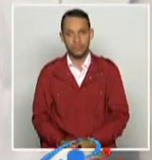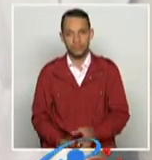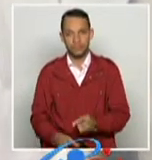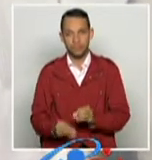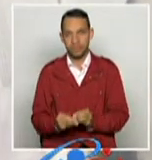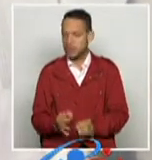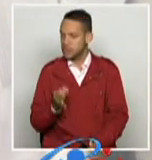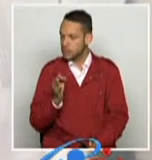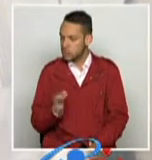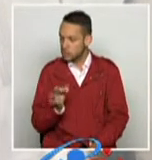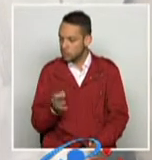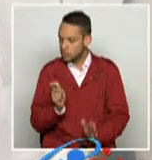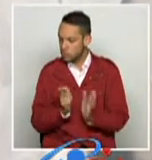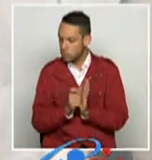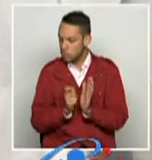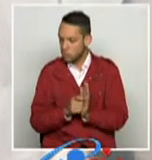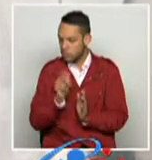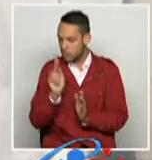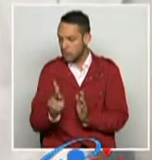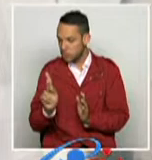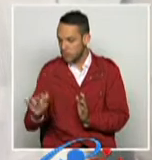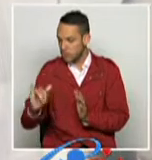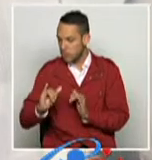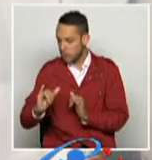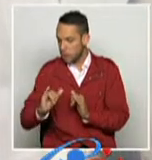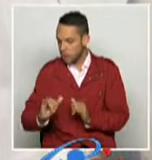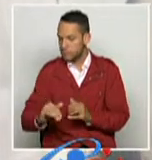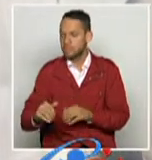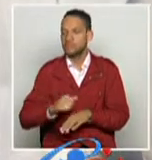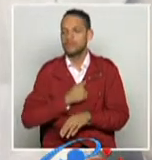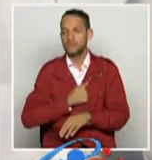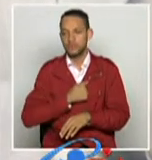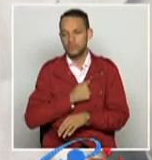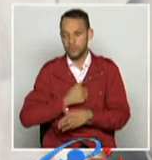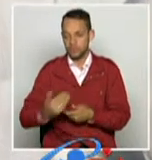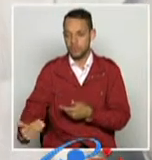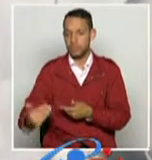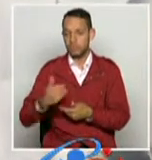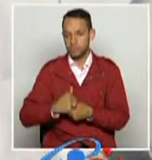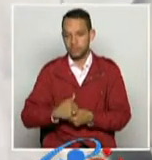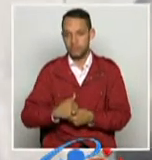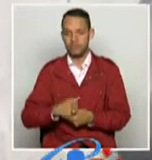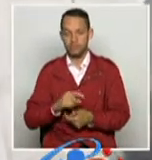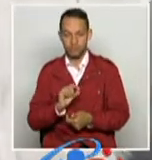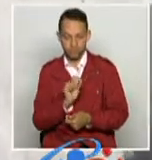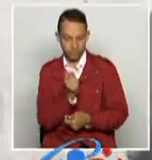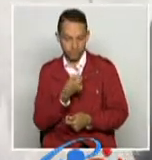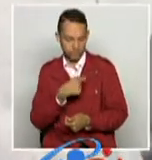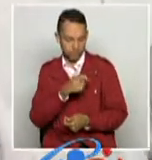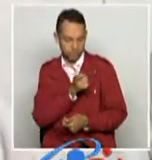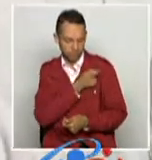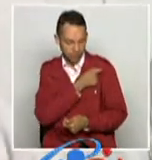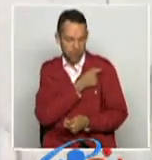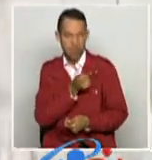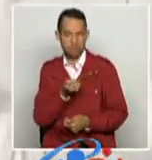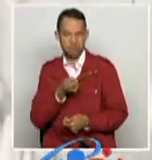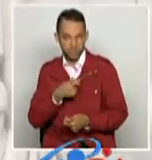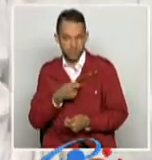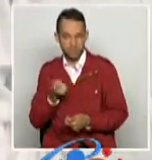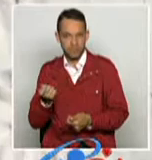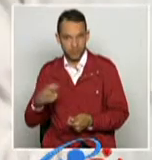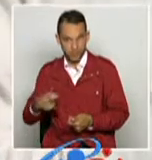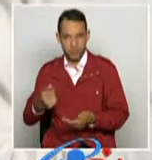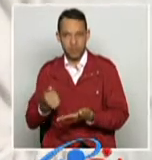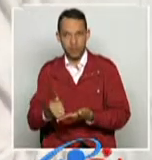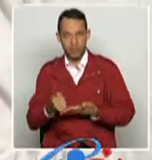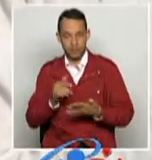Siempre hacemos el mismo énfasis con todos los pacientes que nos visitan, que todos estos ítems son ítems alternativos, son un complemento a cualquier prescripción